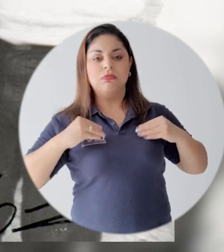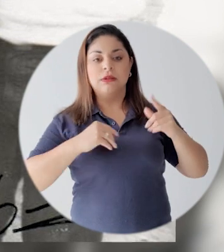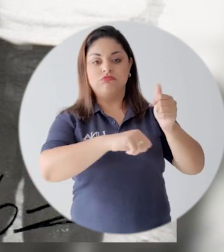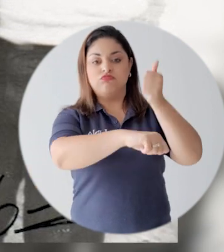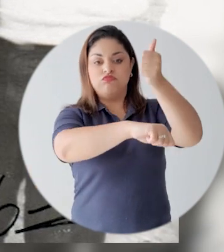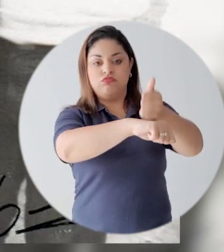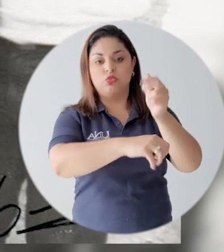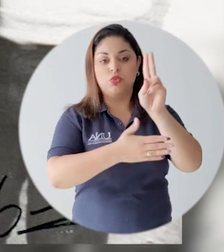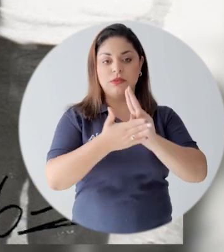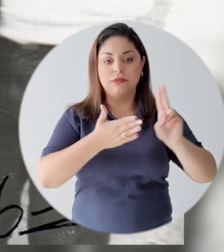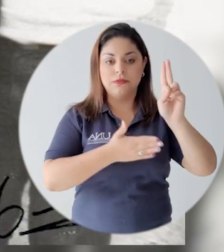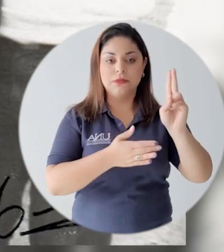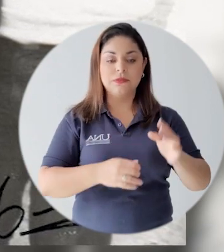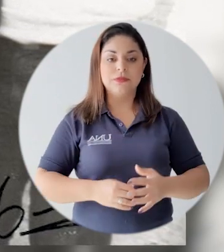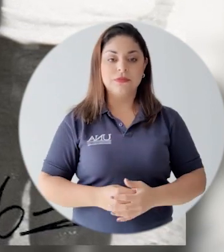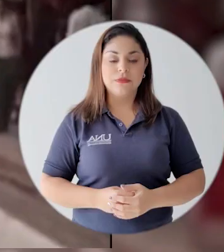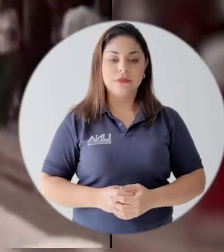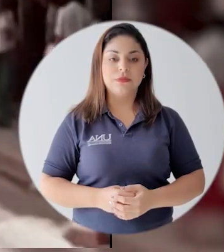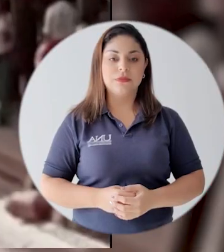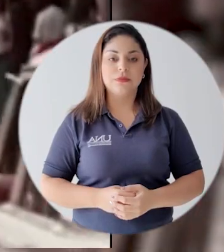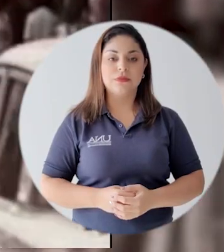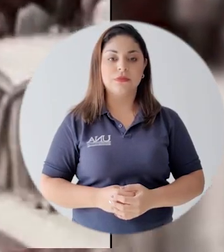oposición a que se creara.